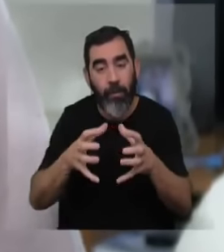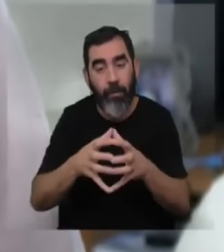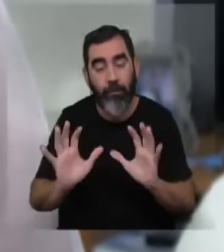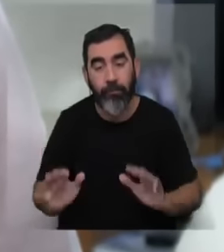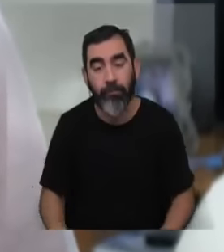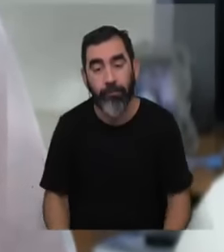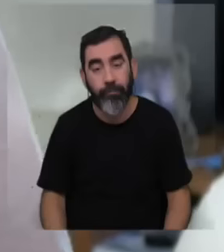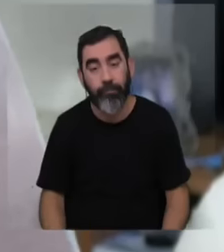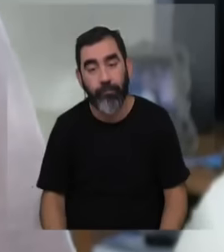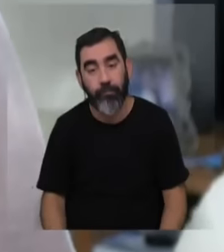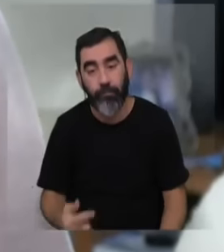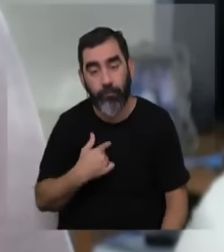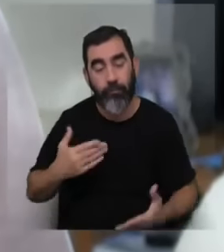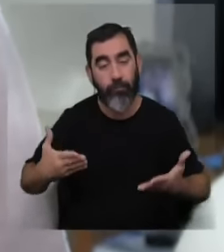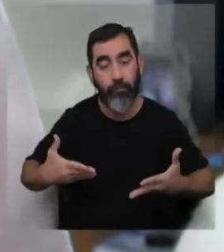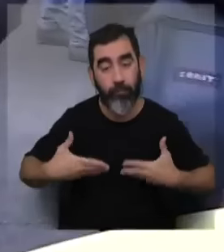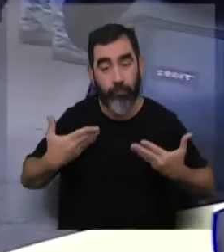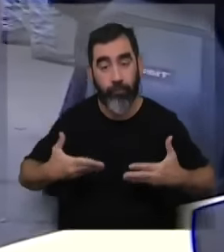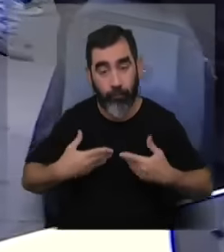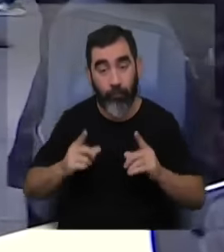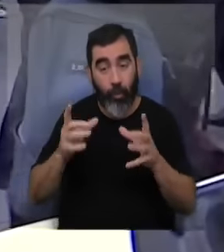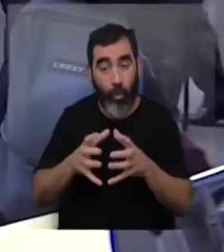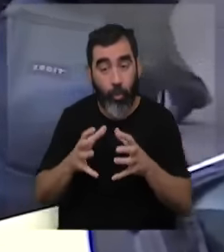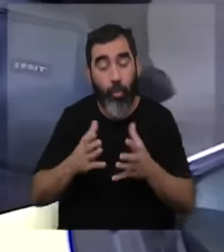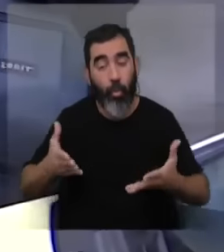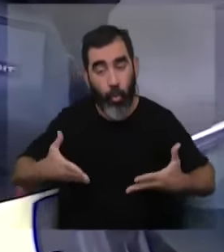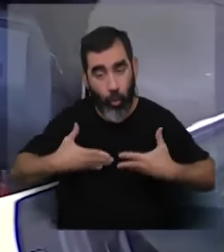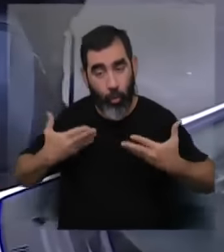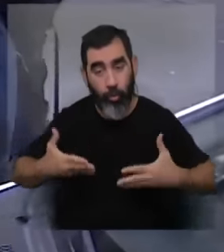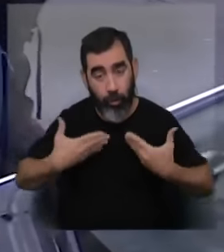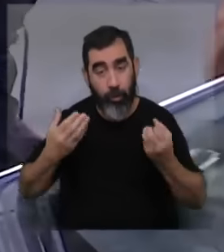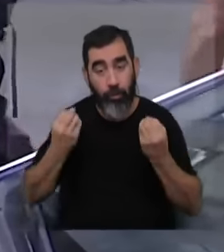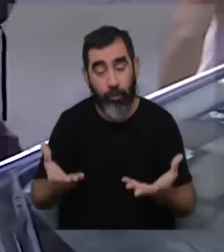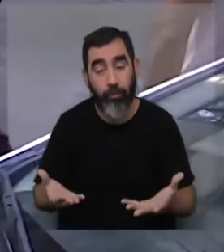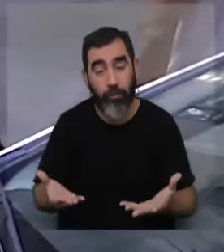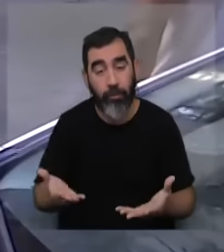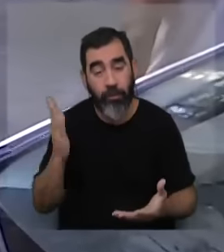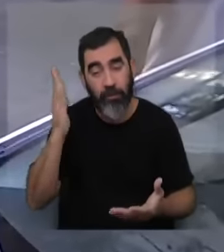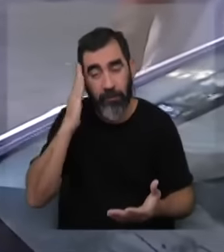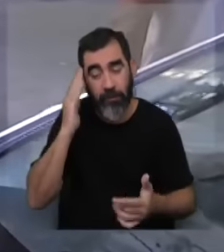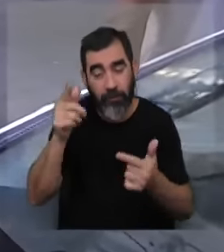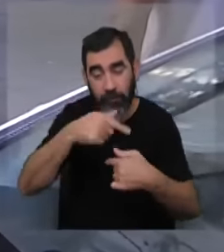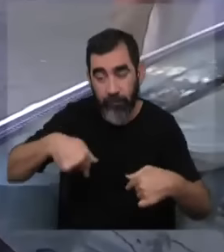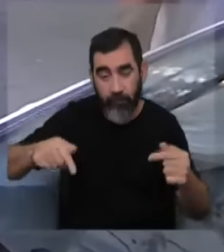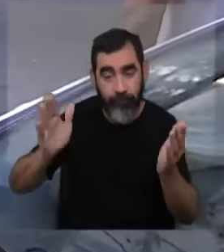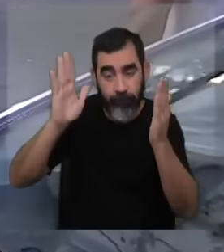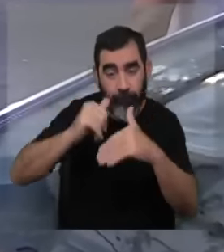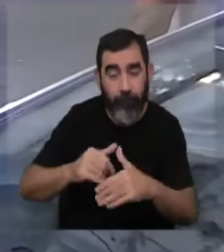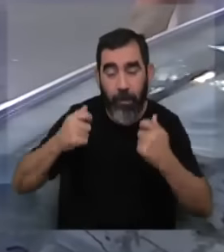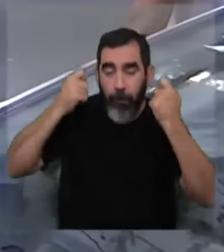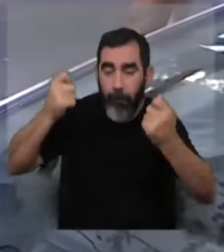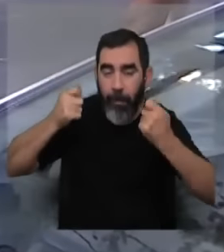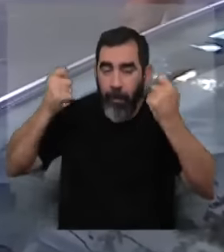independiente yo estoy muy contento porque porque y el partido y la militancia fundamentalmente Usted sabe que todo esto no no es posible si no es con la